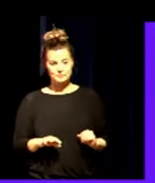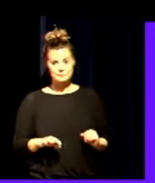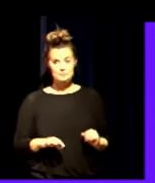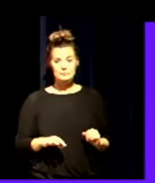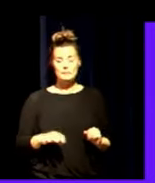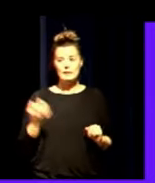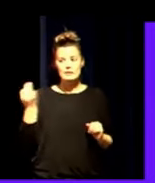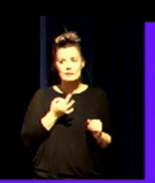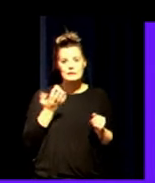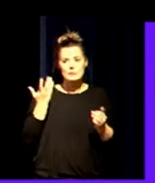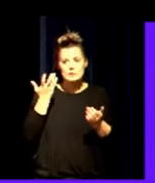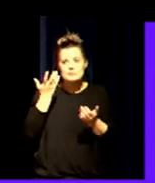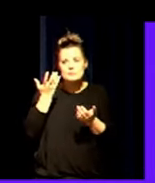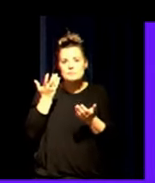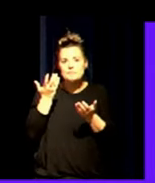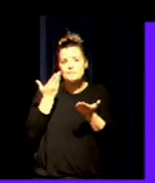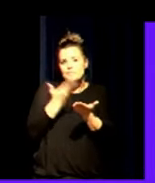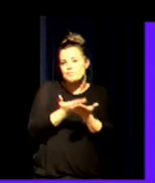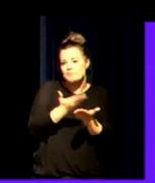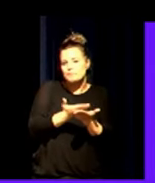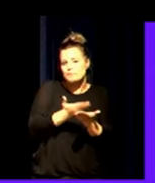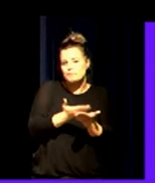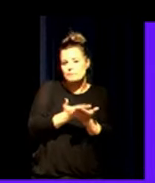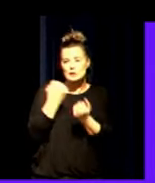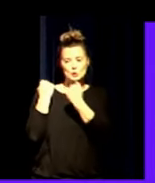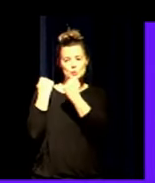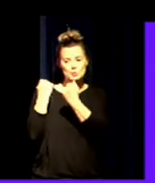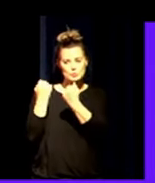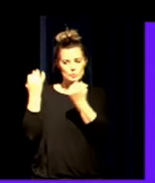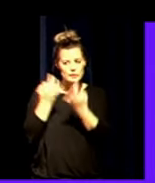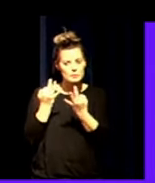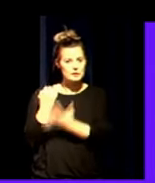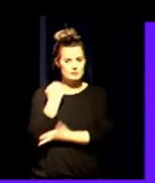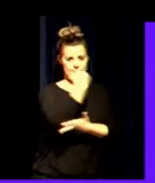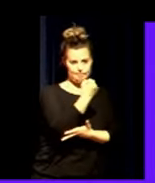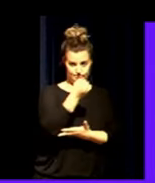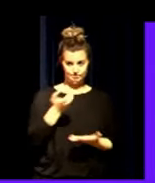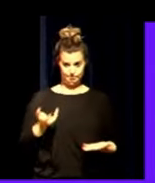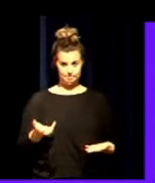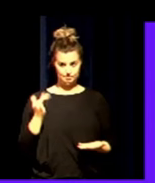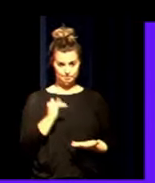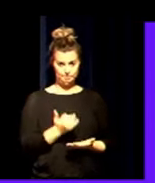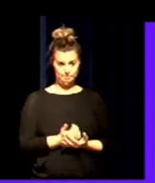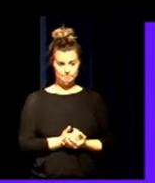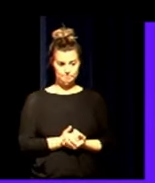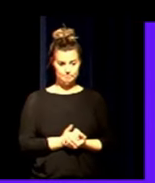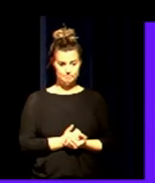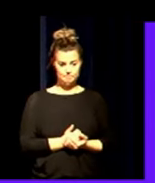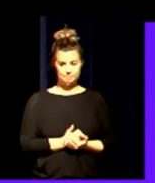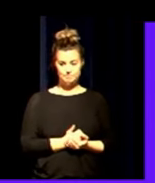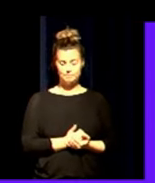una legitimación por parte de la institución.